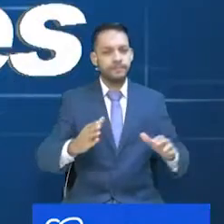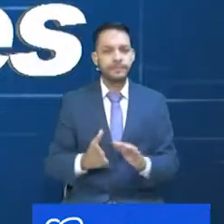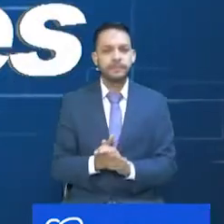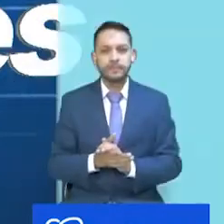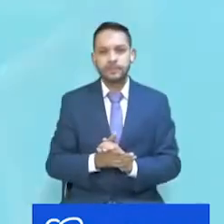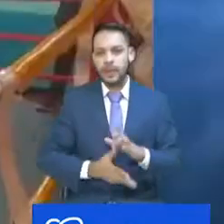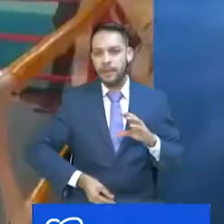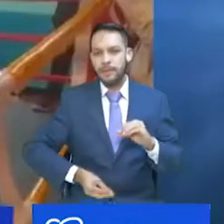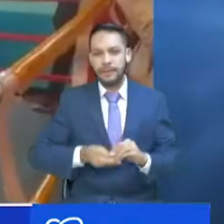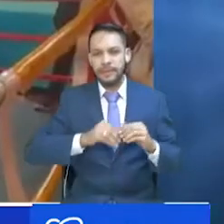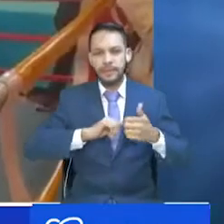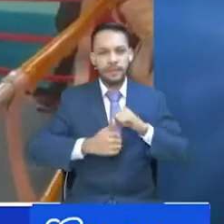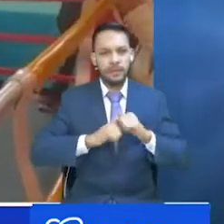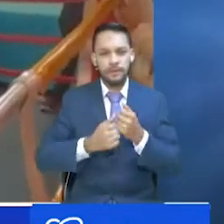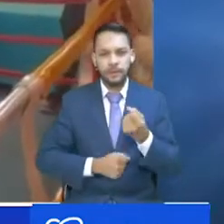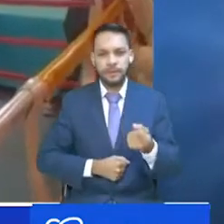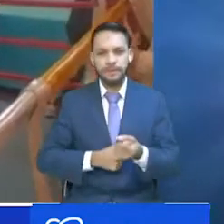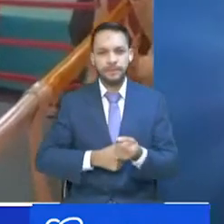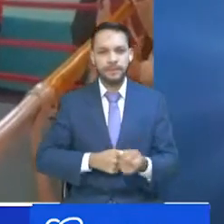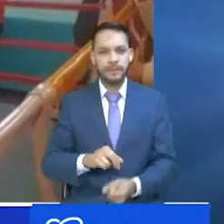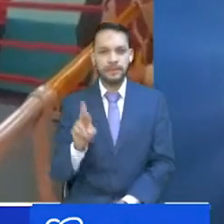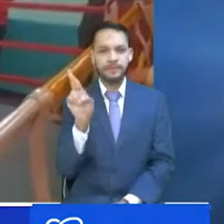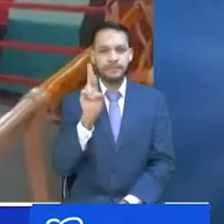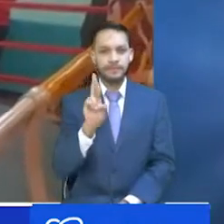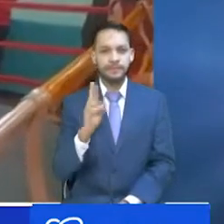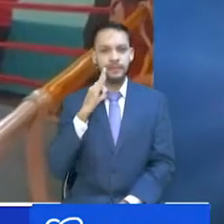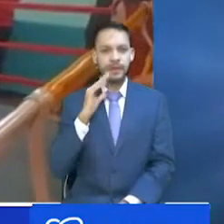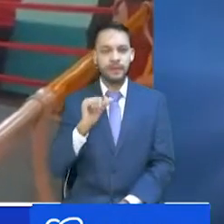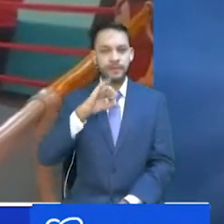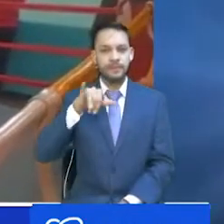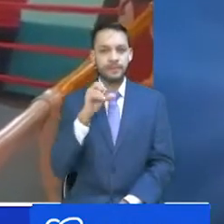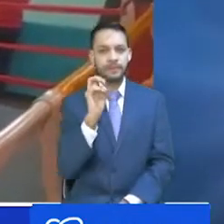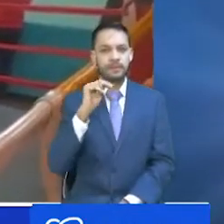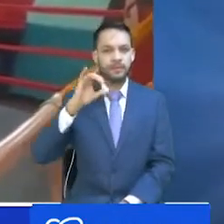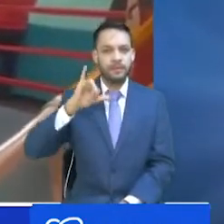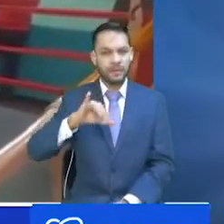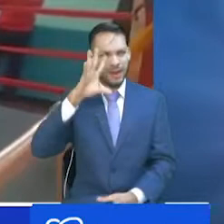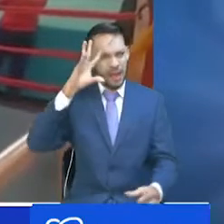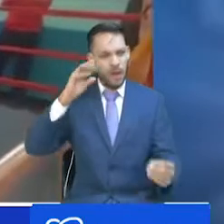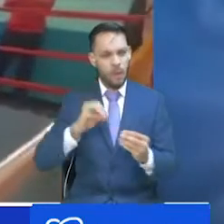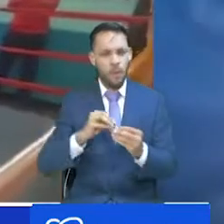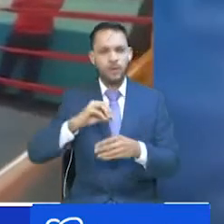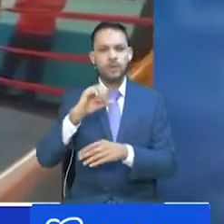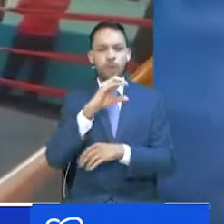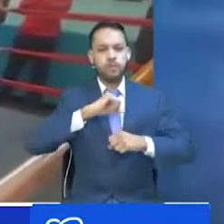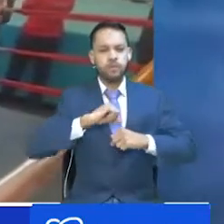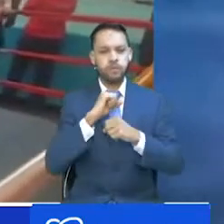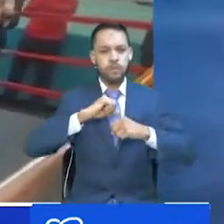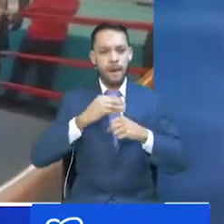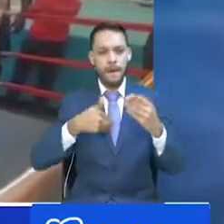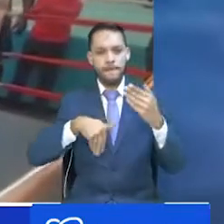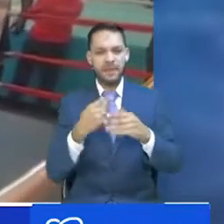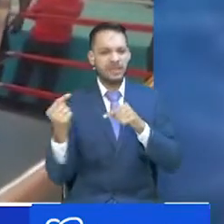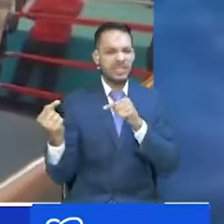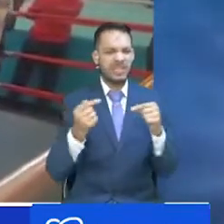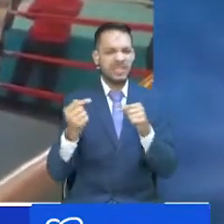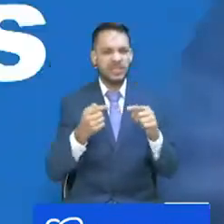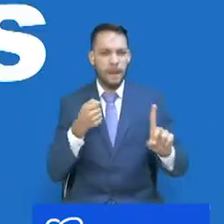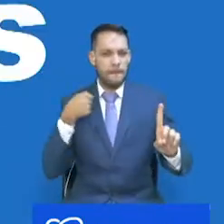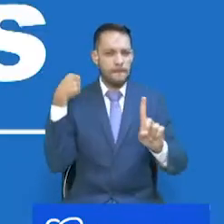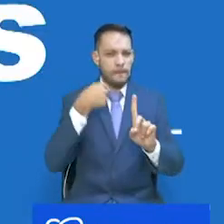y en los deportes la risaraldense jenny marcela arias se concentra en bogotá para el inicio de un nuevo ciclo olímpico